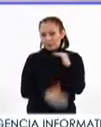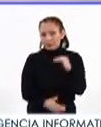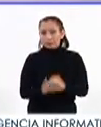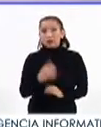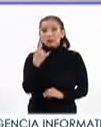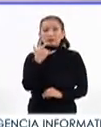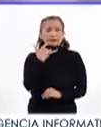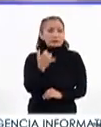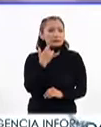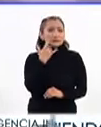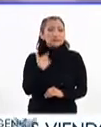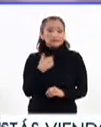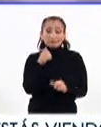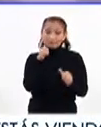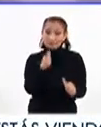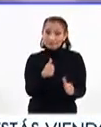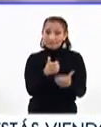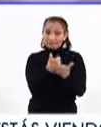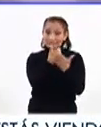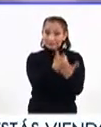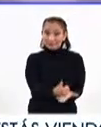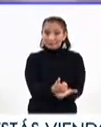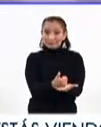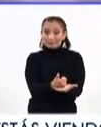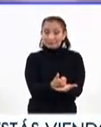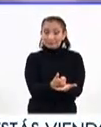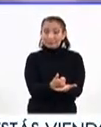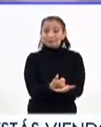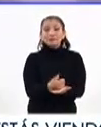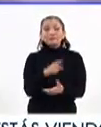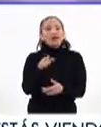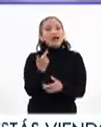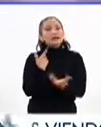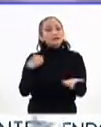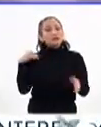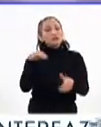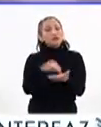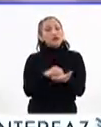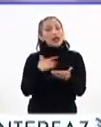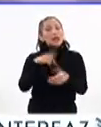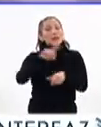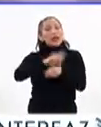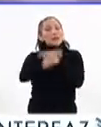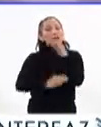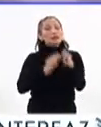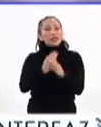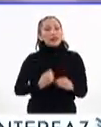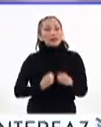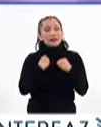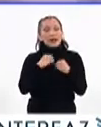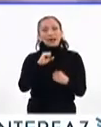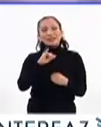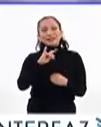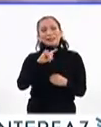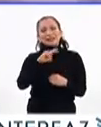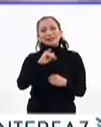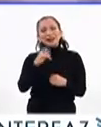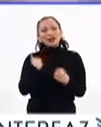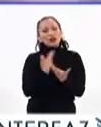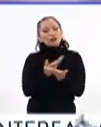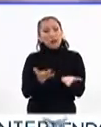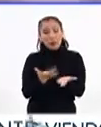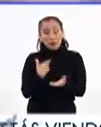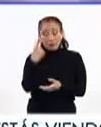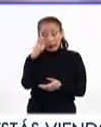Un esfuerzo que abona en este sentido es el establecimiento del Día Mundial de la Vida Silvestre, que nos brinda